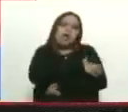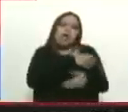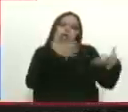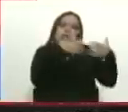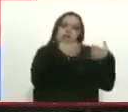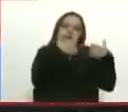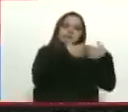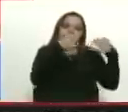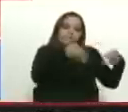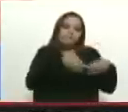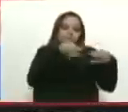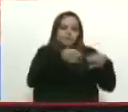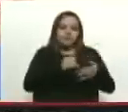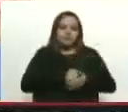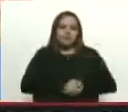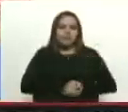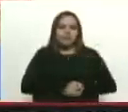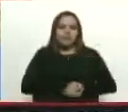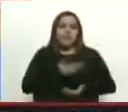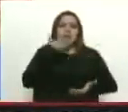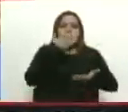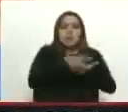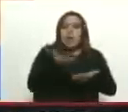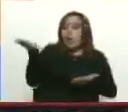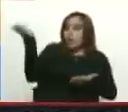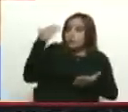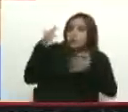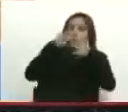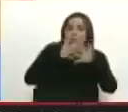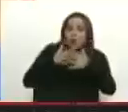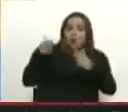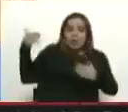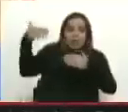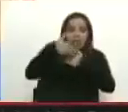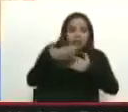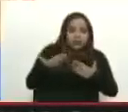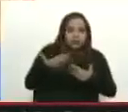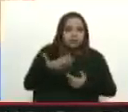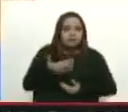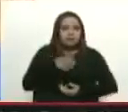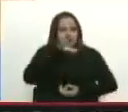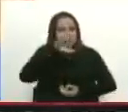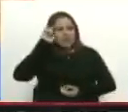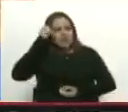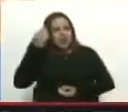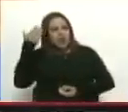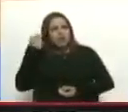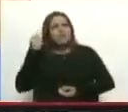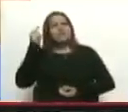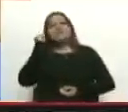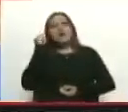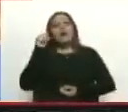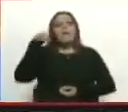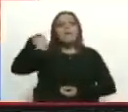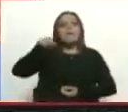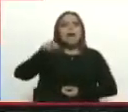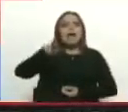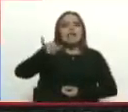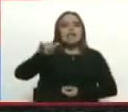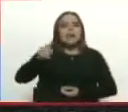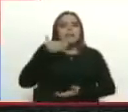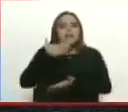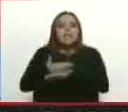sector. Pidieron intervenciones, aquí el país debe recordar la señora María Corina pidiendo intervención armada